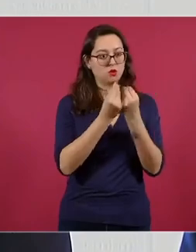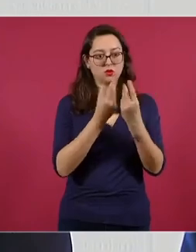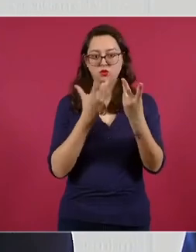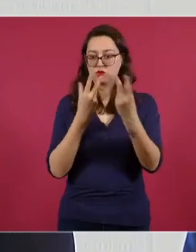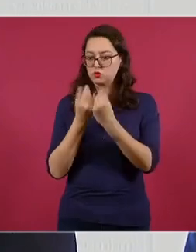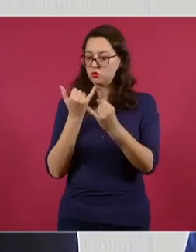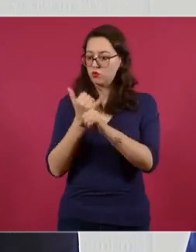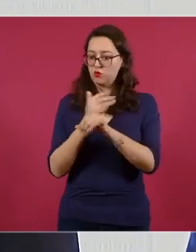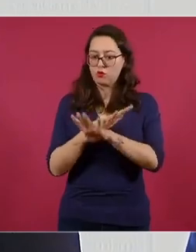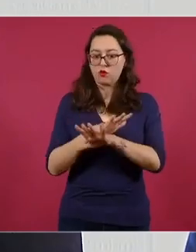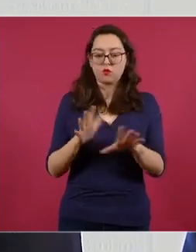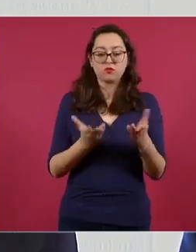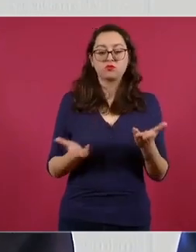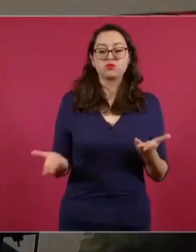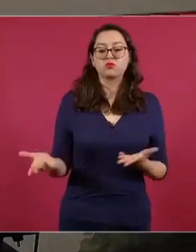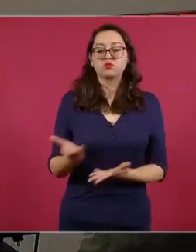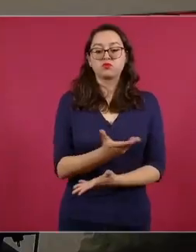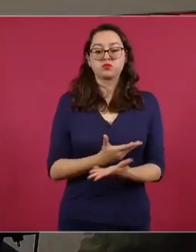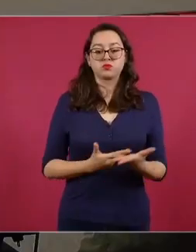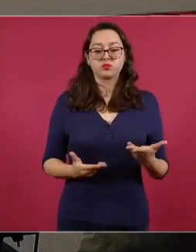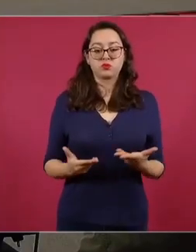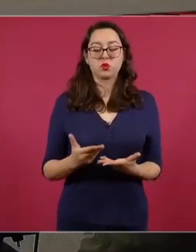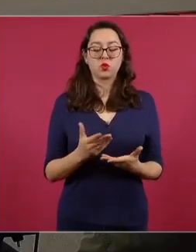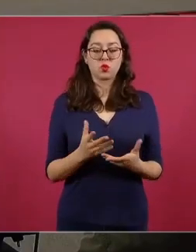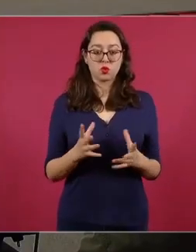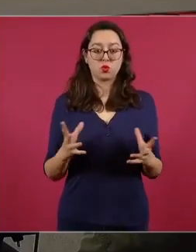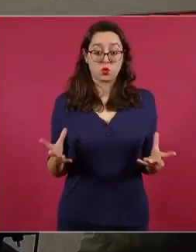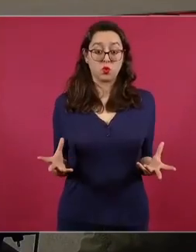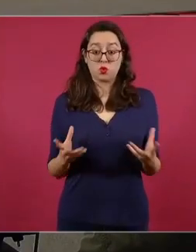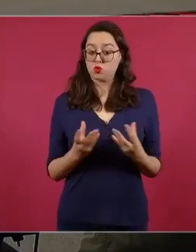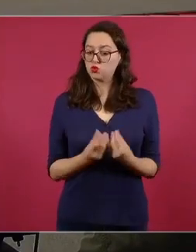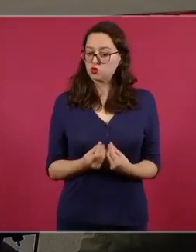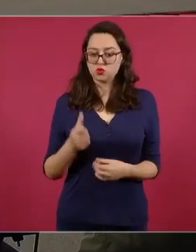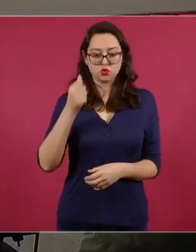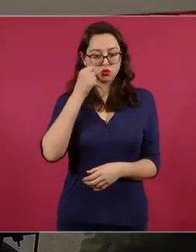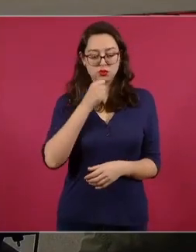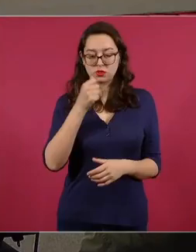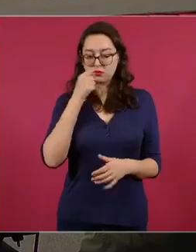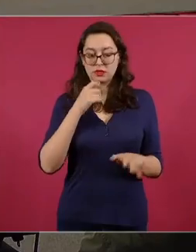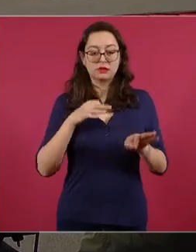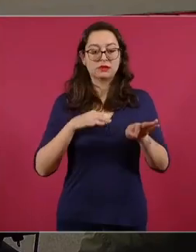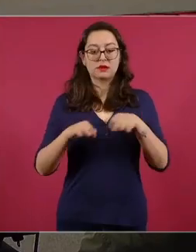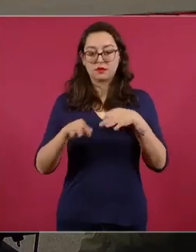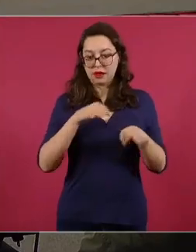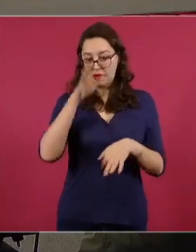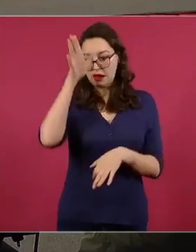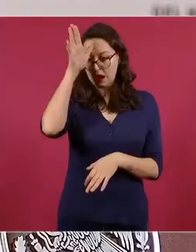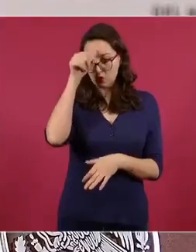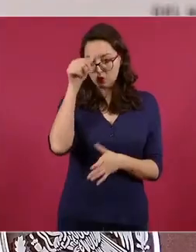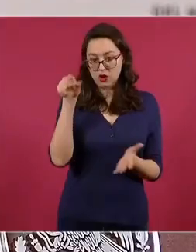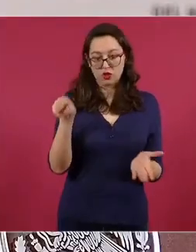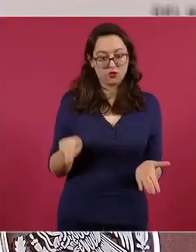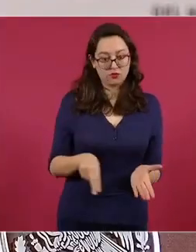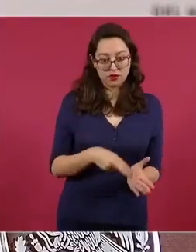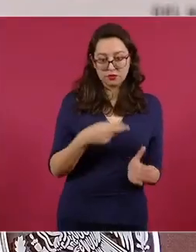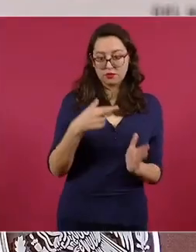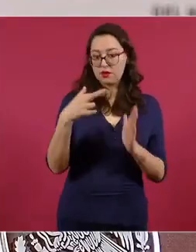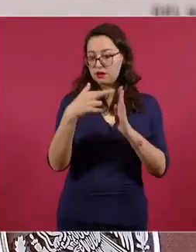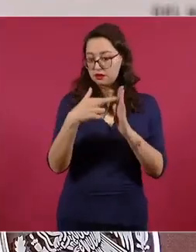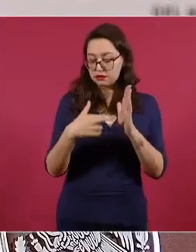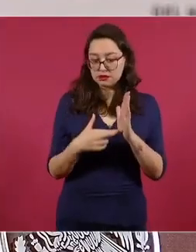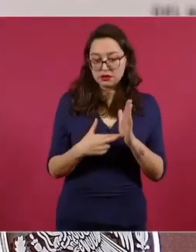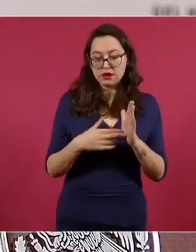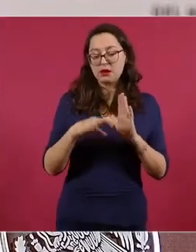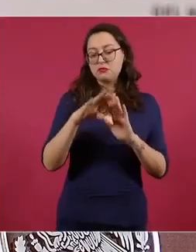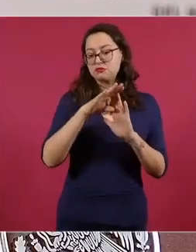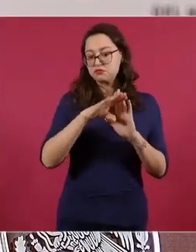información, hay una colaboración incluso por escrito, pactada en sus reglas, en